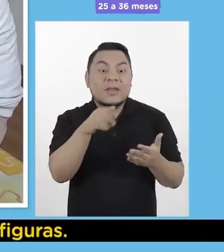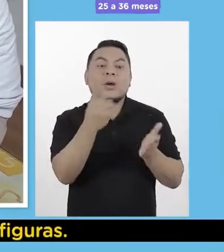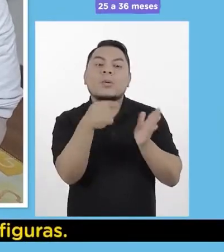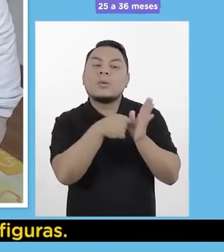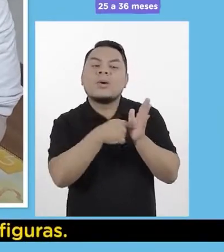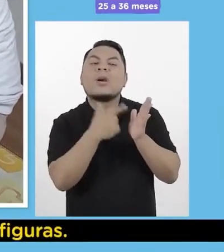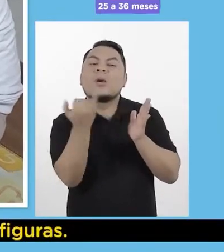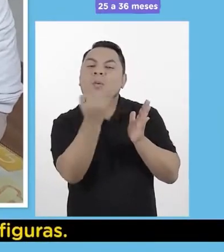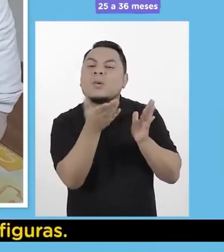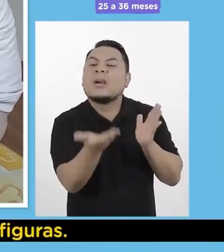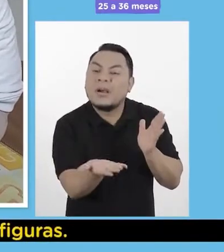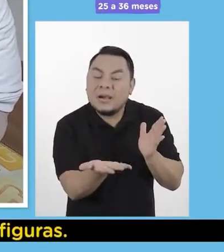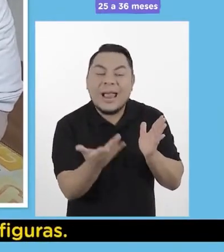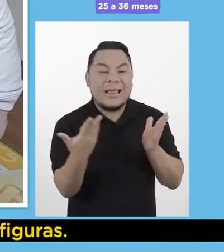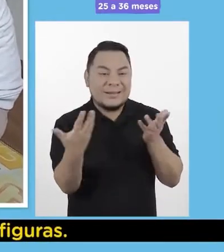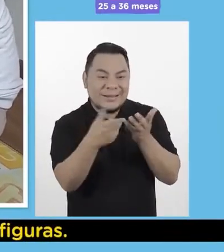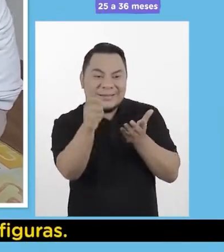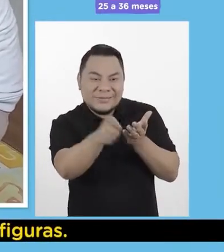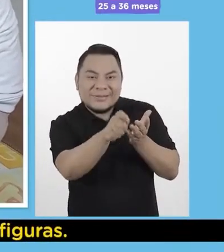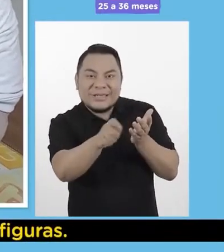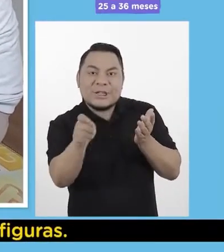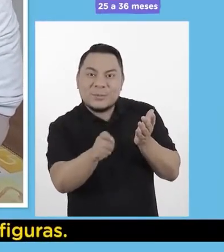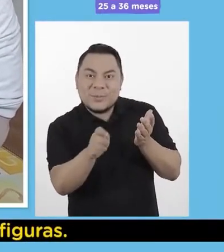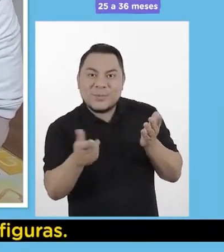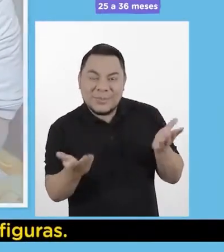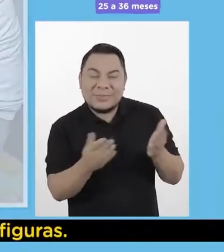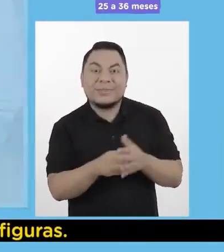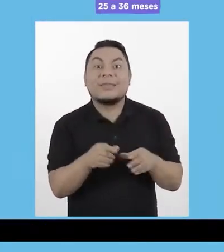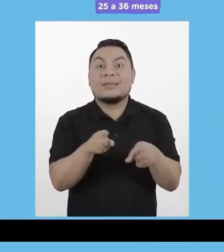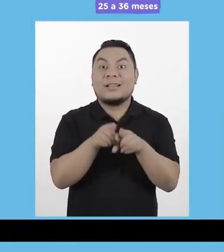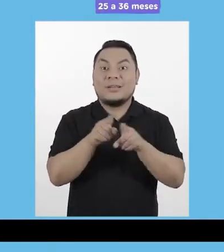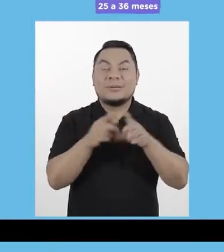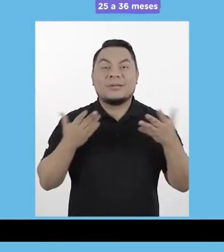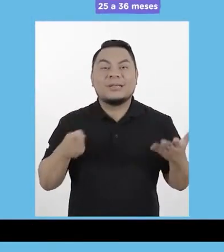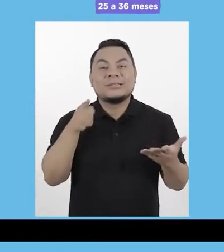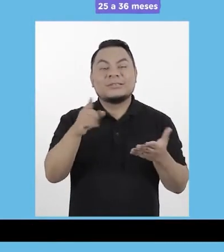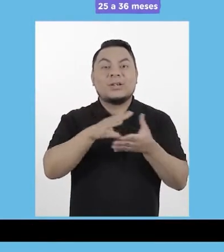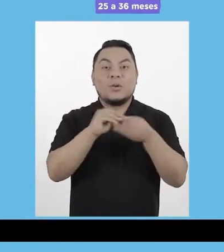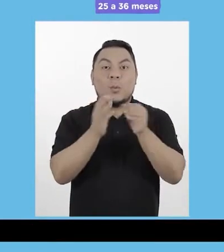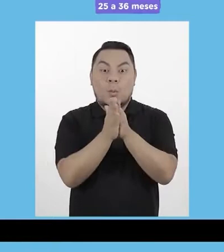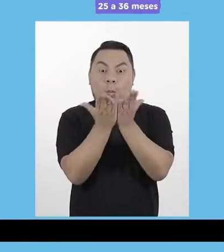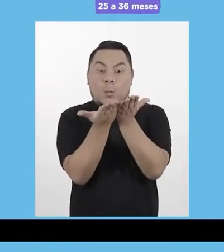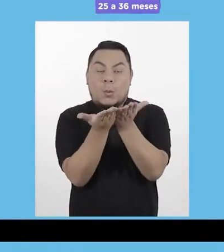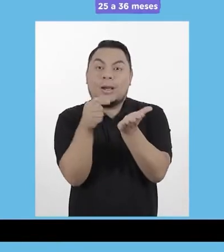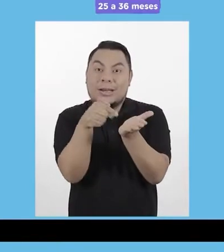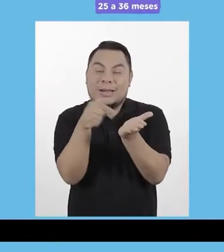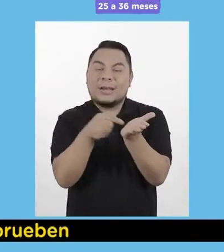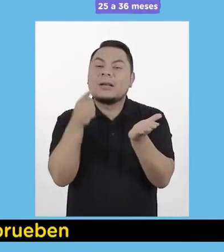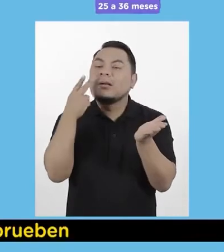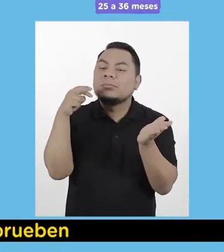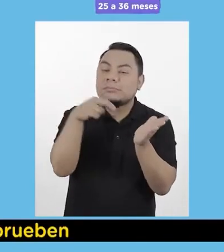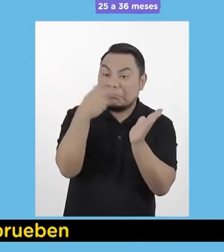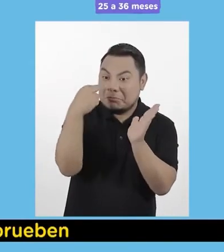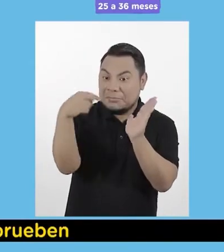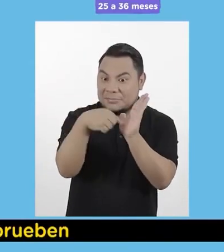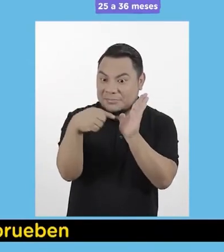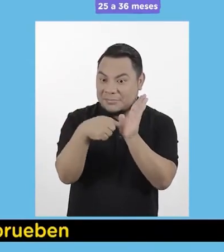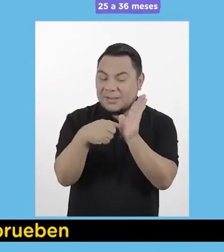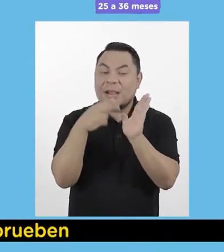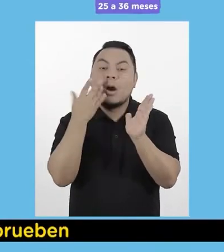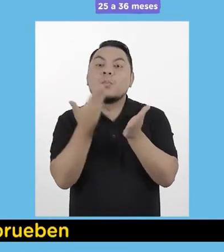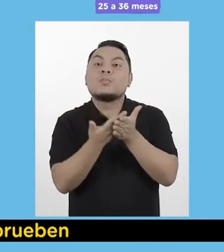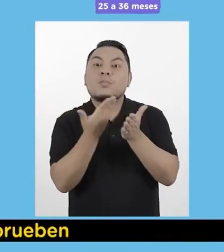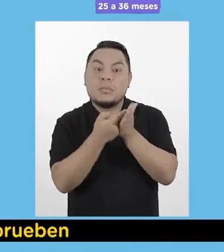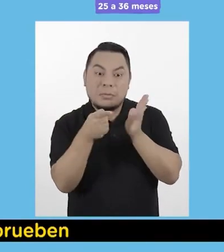Hallen las imágenes y encierren las figuras. También abran el cuento y ubiquen la